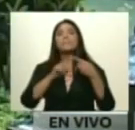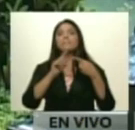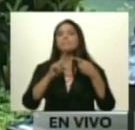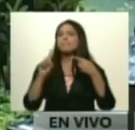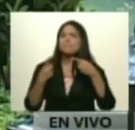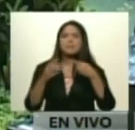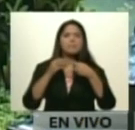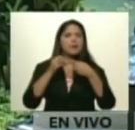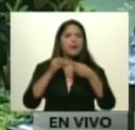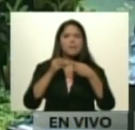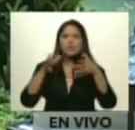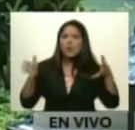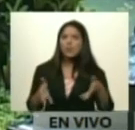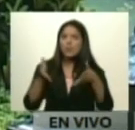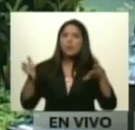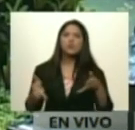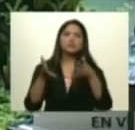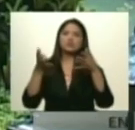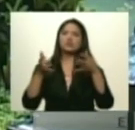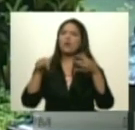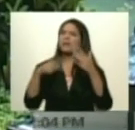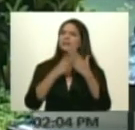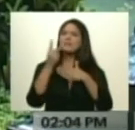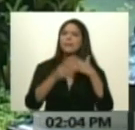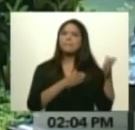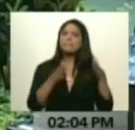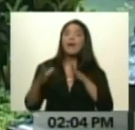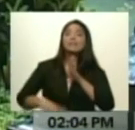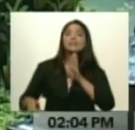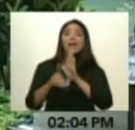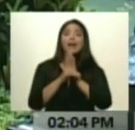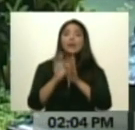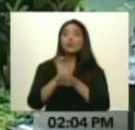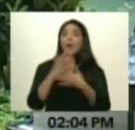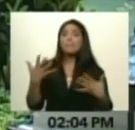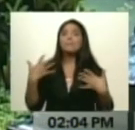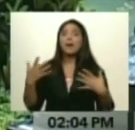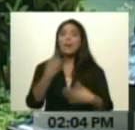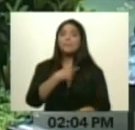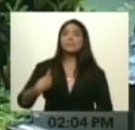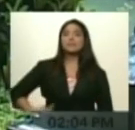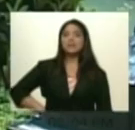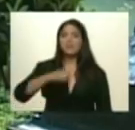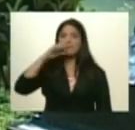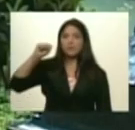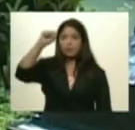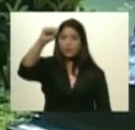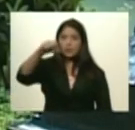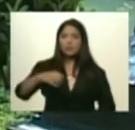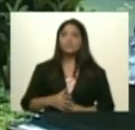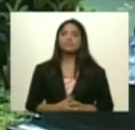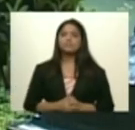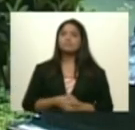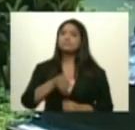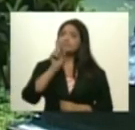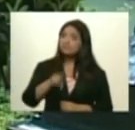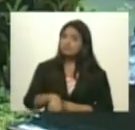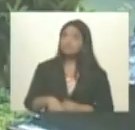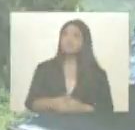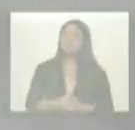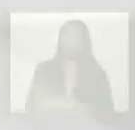elementos que impulsó, pues, este mecanismo fue el decreto de emergencia propuesto por el primer mandatario nacional, además la